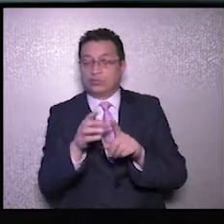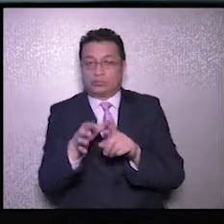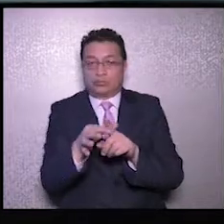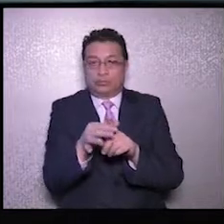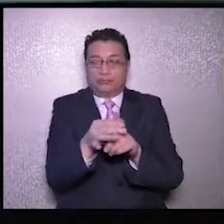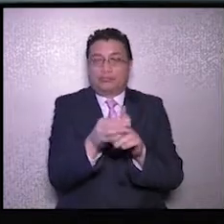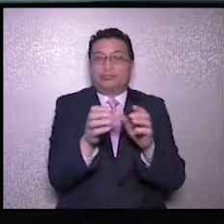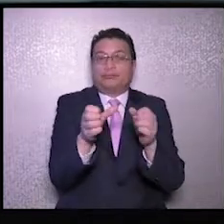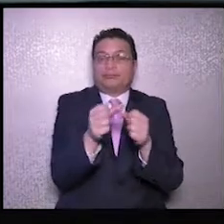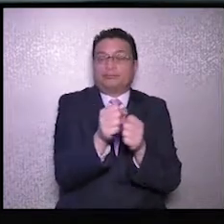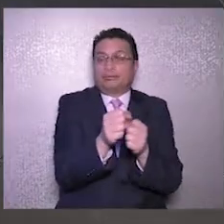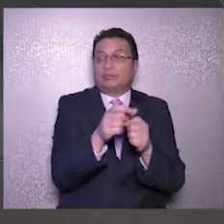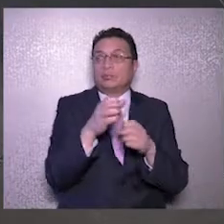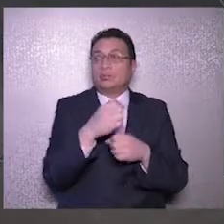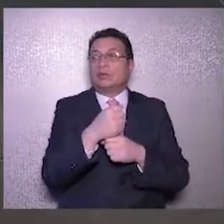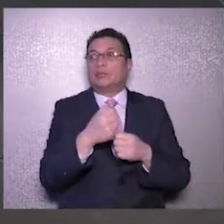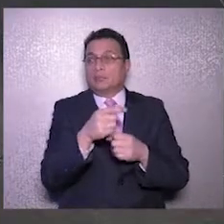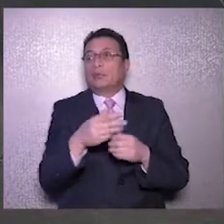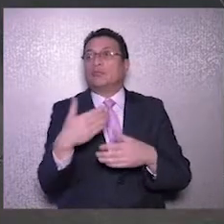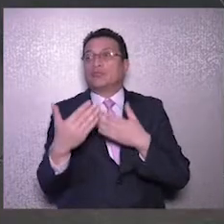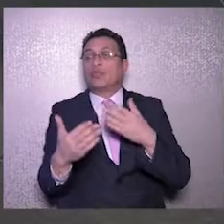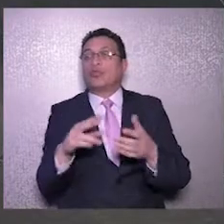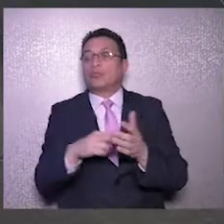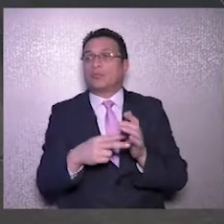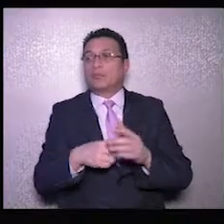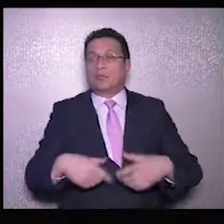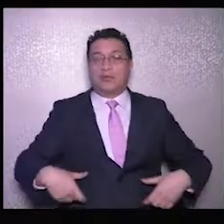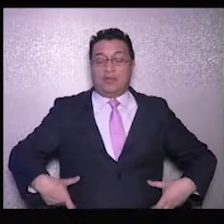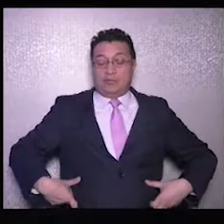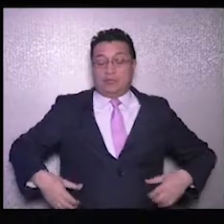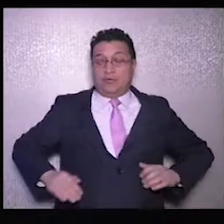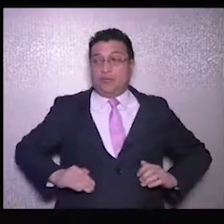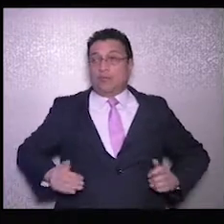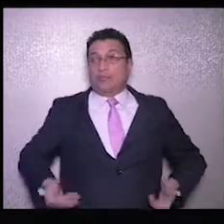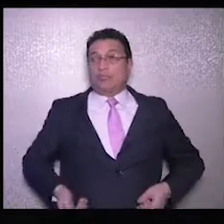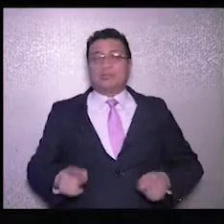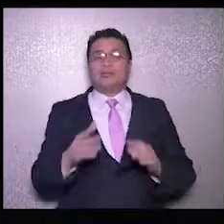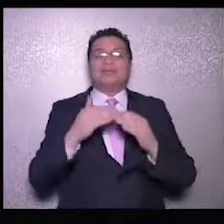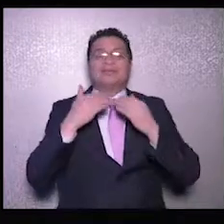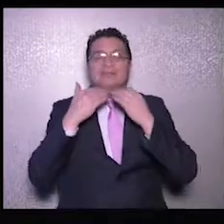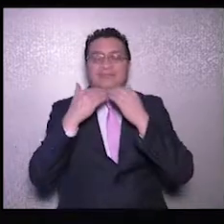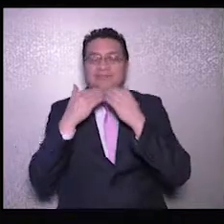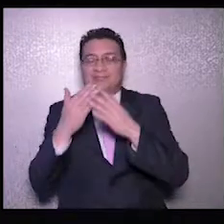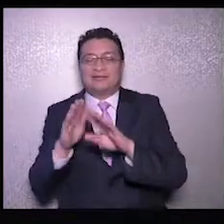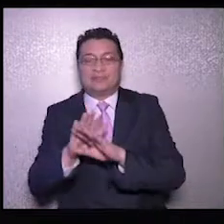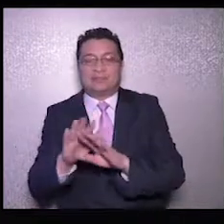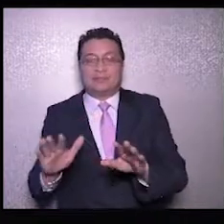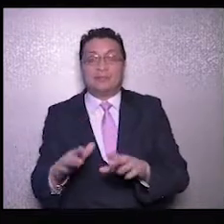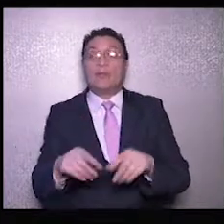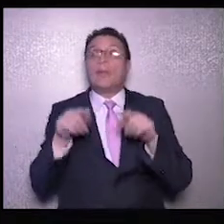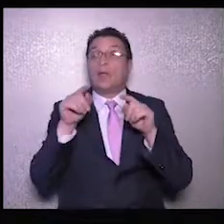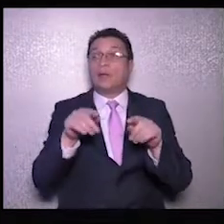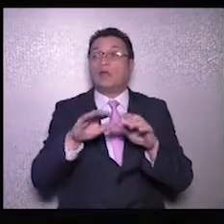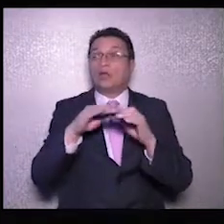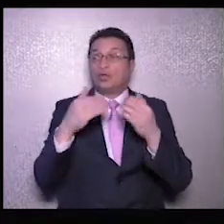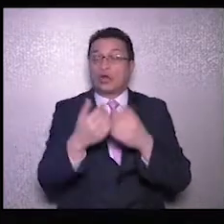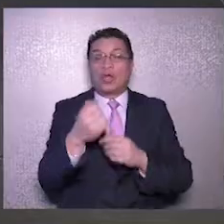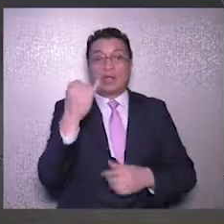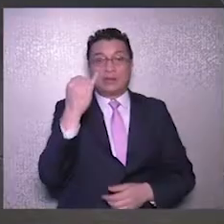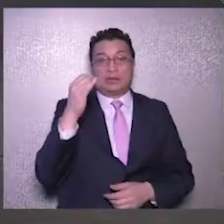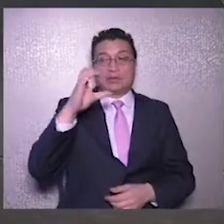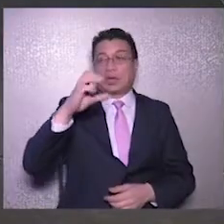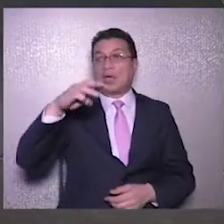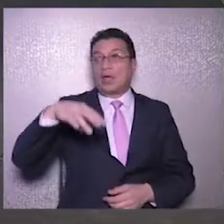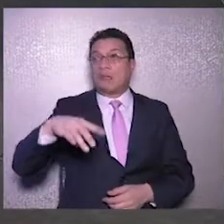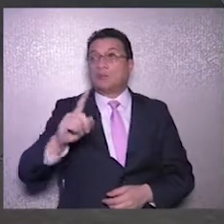aorta. Y esa es la que mete todo el riesgo. El rollito no tiene ni un tema que tocar en esto. Entonces, todos estos índices de masa corporal, todo eso